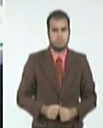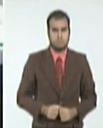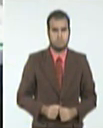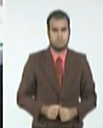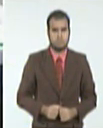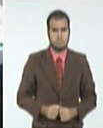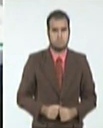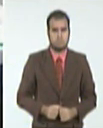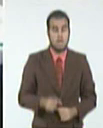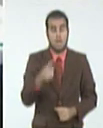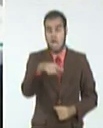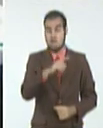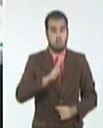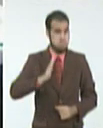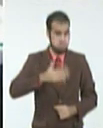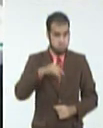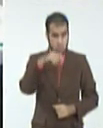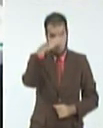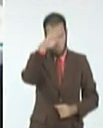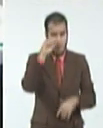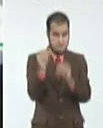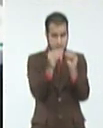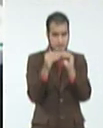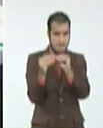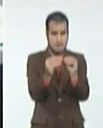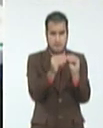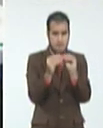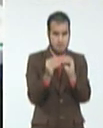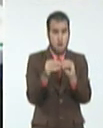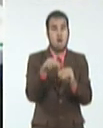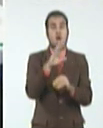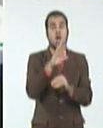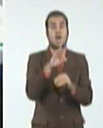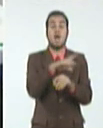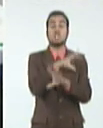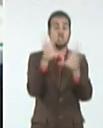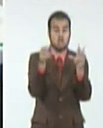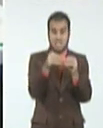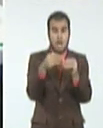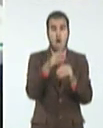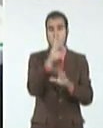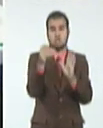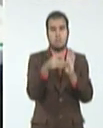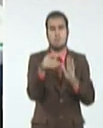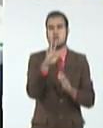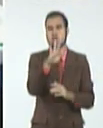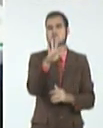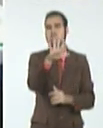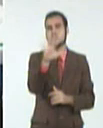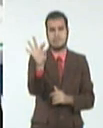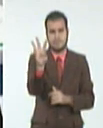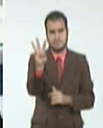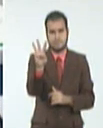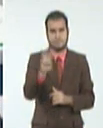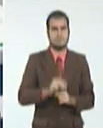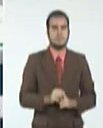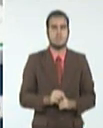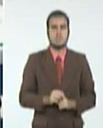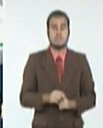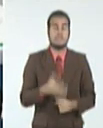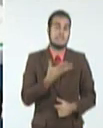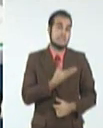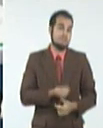los autóctonos, en general 8.853 total, y se lamenta el fallecimiento de